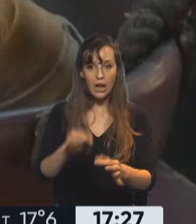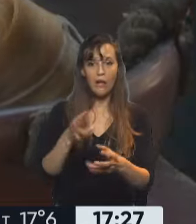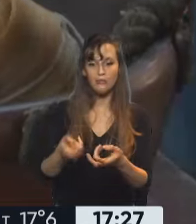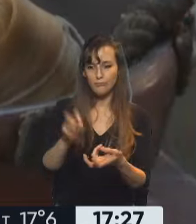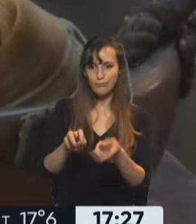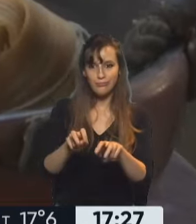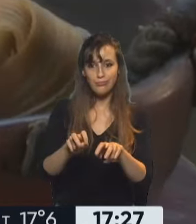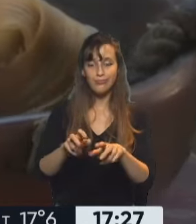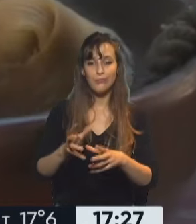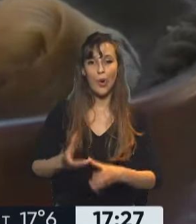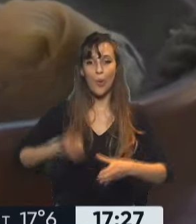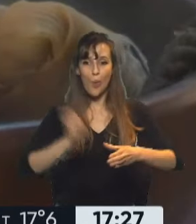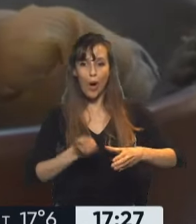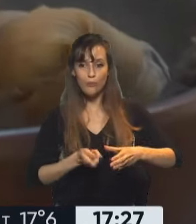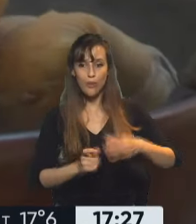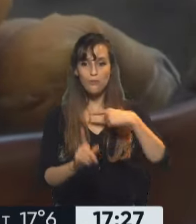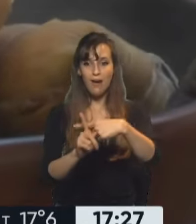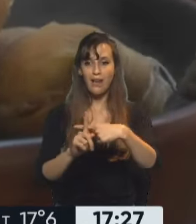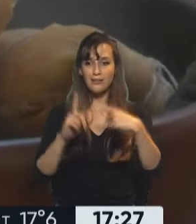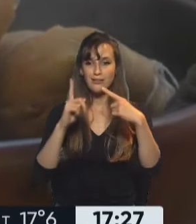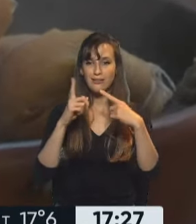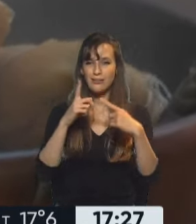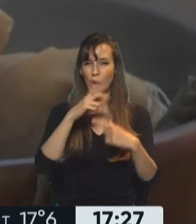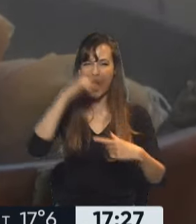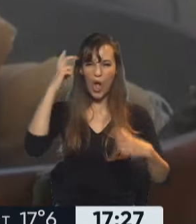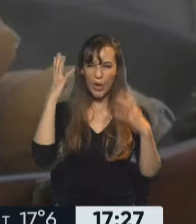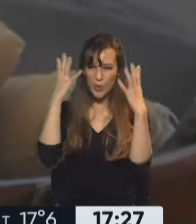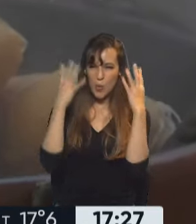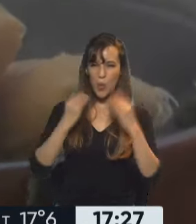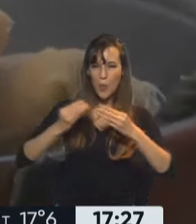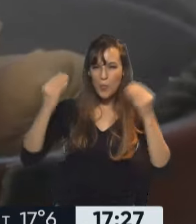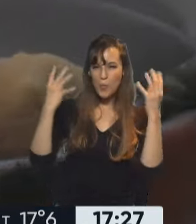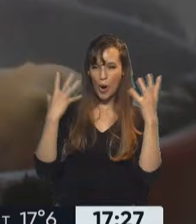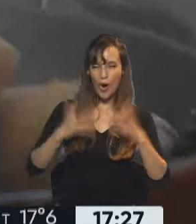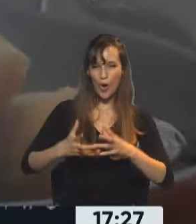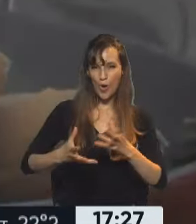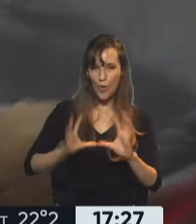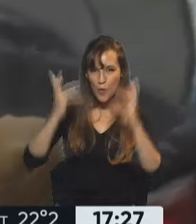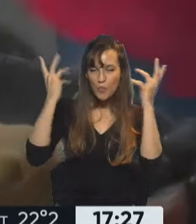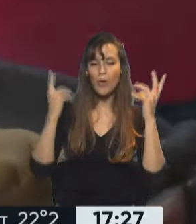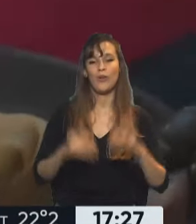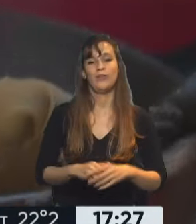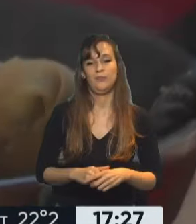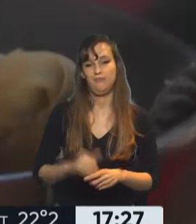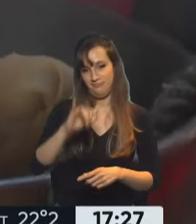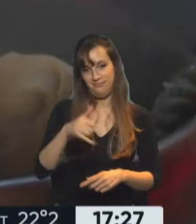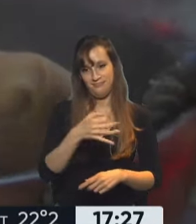bombo. Y con el bombo, imagínate, si le digo que vengo de una biblioteca, no me van a